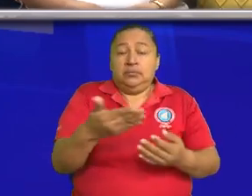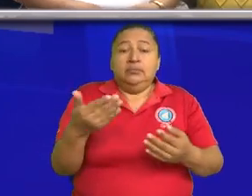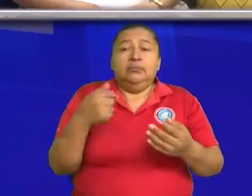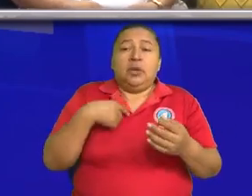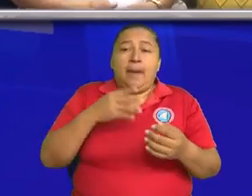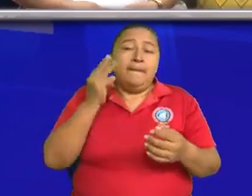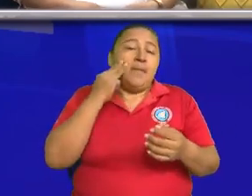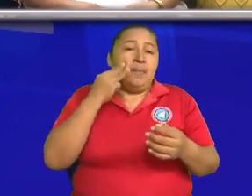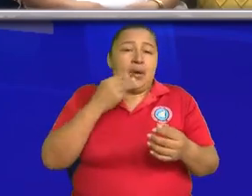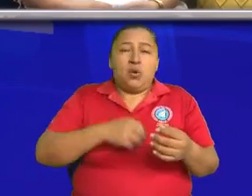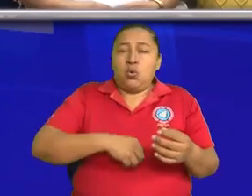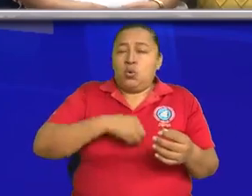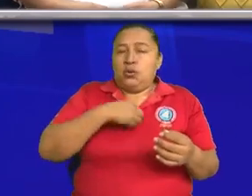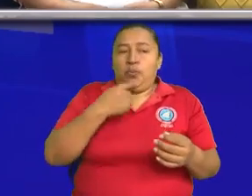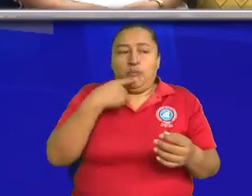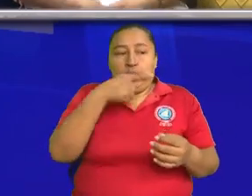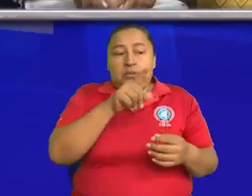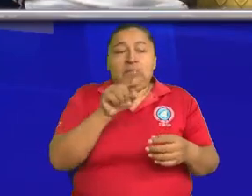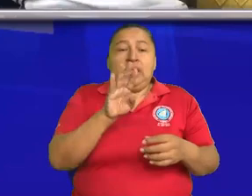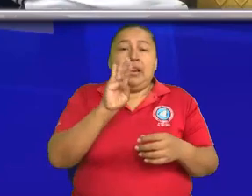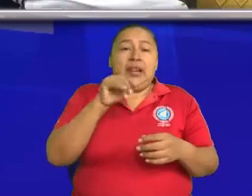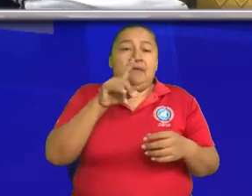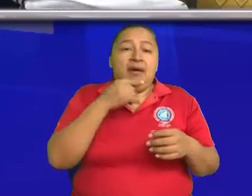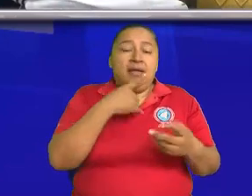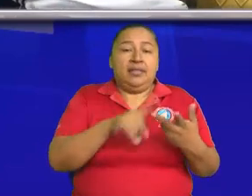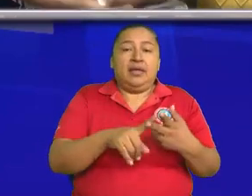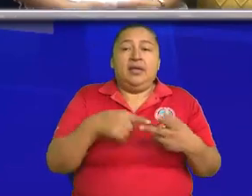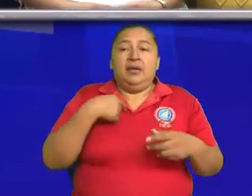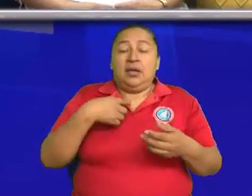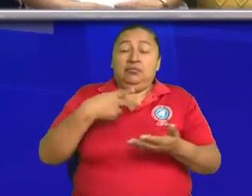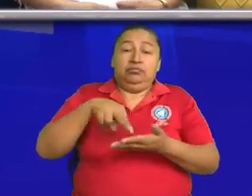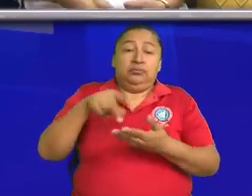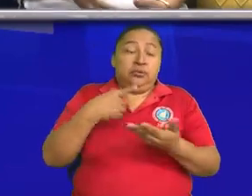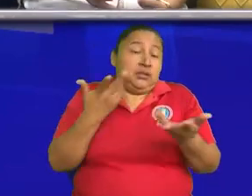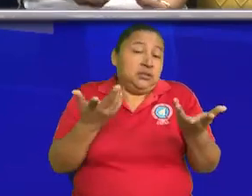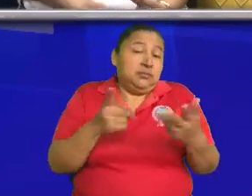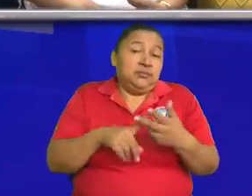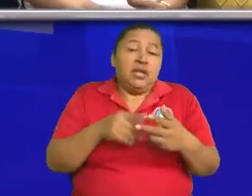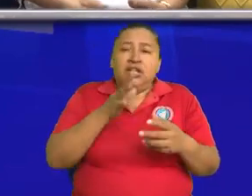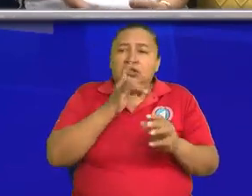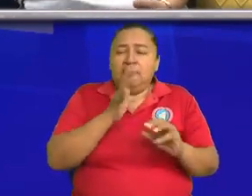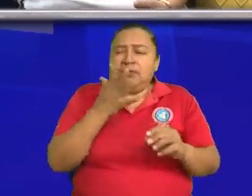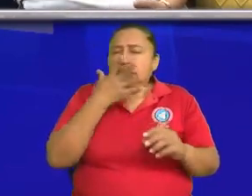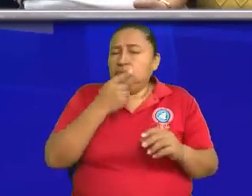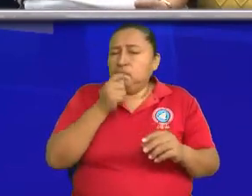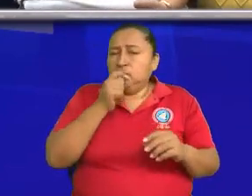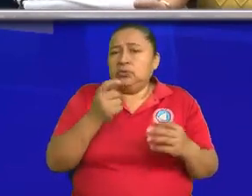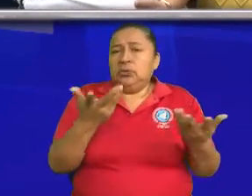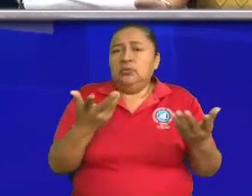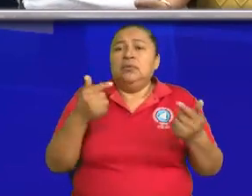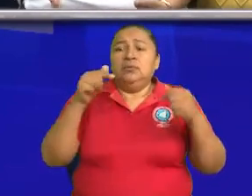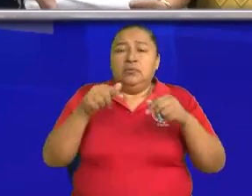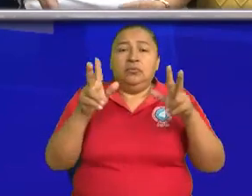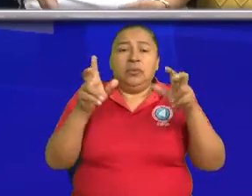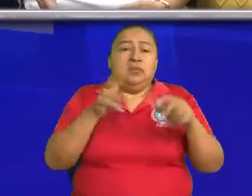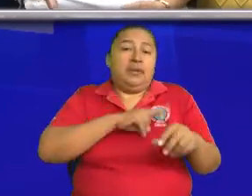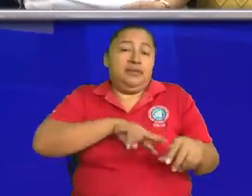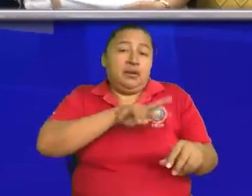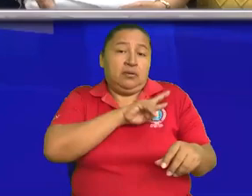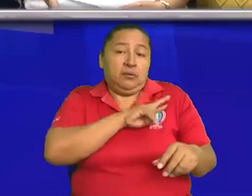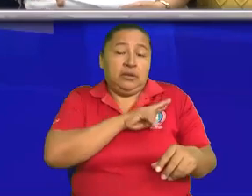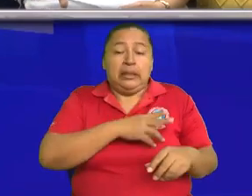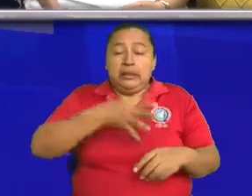mamá orgullosa porque su hijo está en la banda y porque su hija está en la gimnasia, y las chavalas disfrutan. Entonces también es un tema de valores.